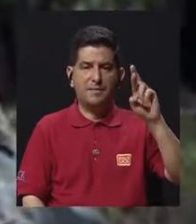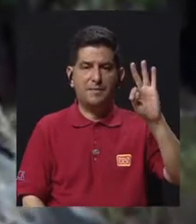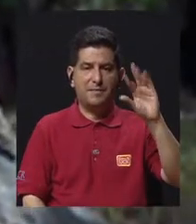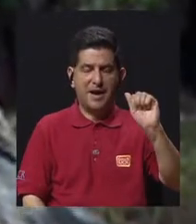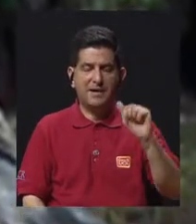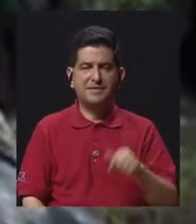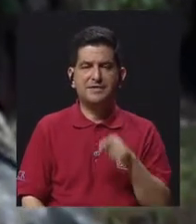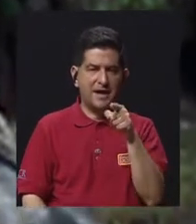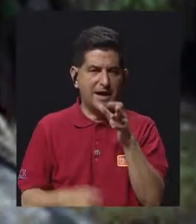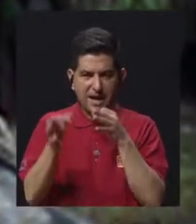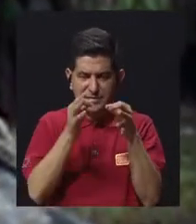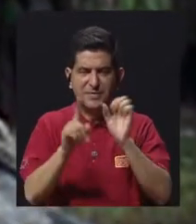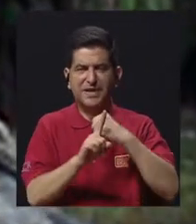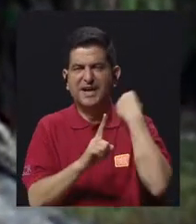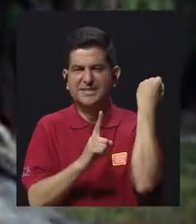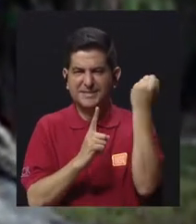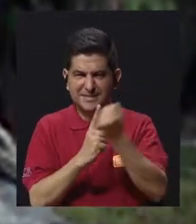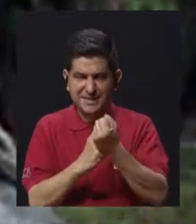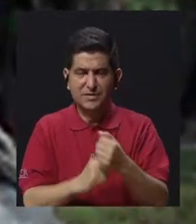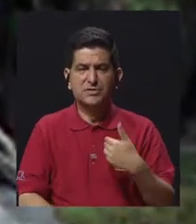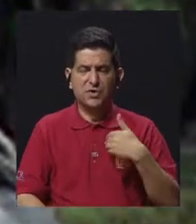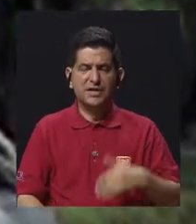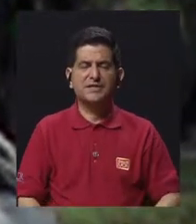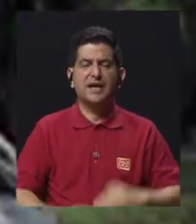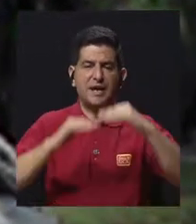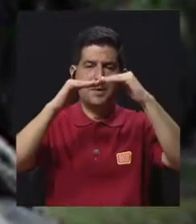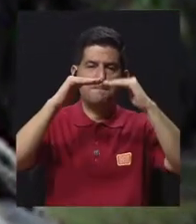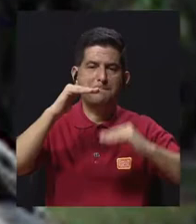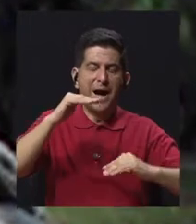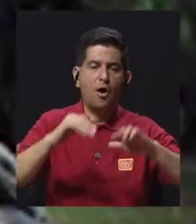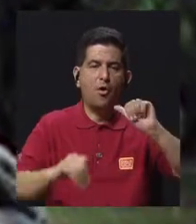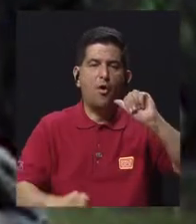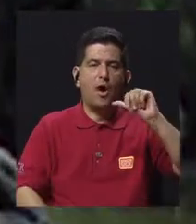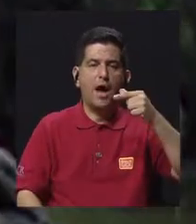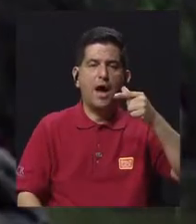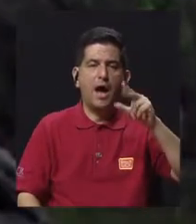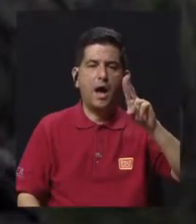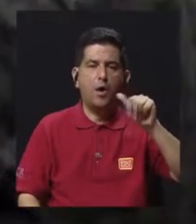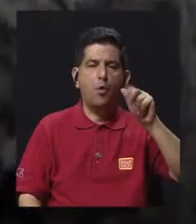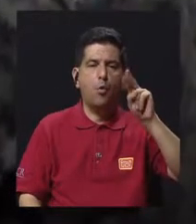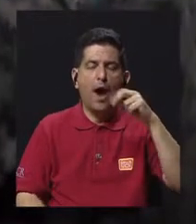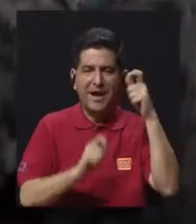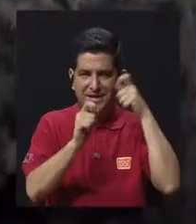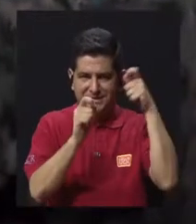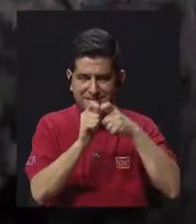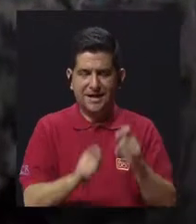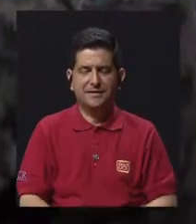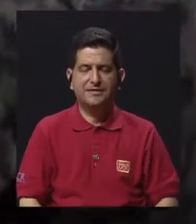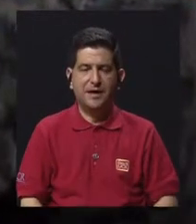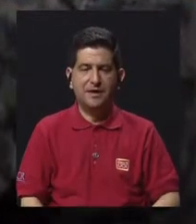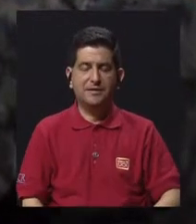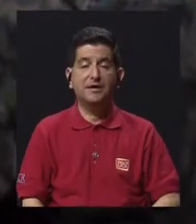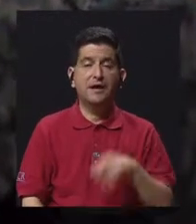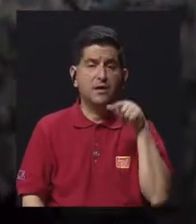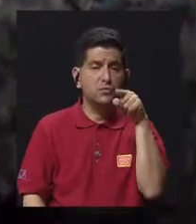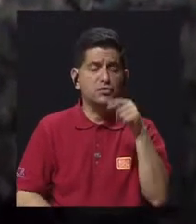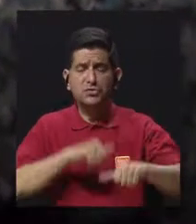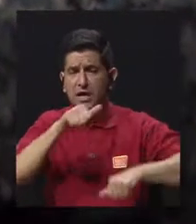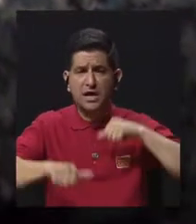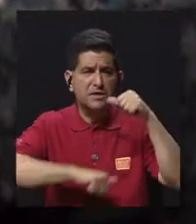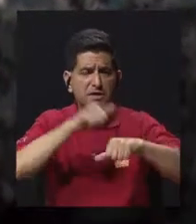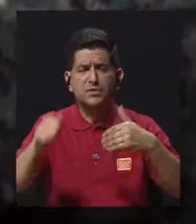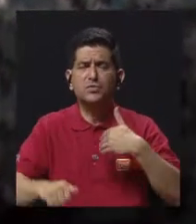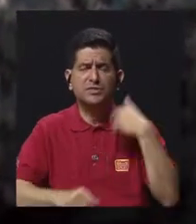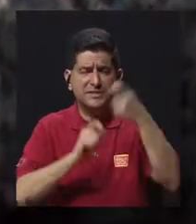vez ahora Marta nos pueda comentar un poquito sobre la situación del Bajo Aguán en concreto y cuál es